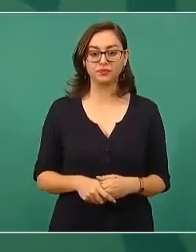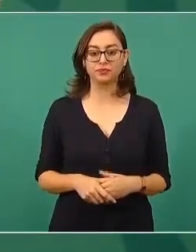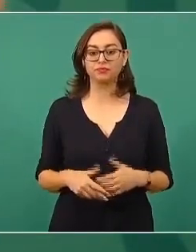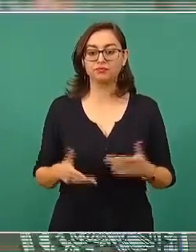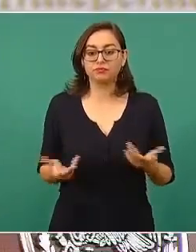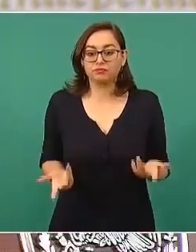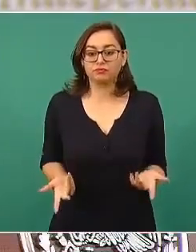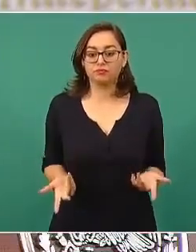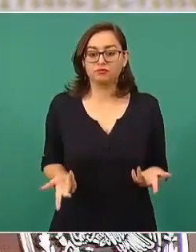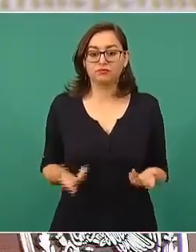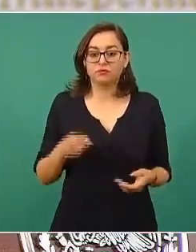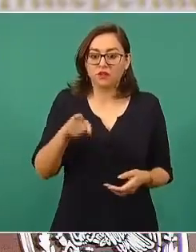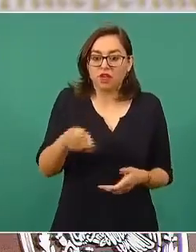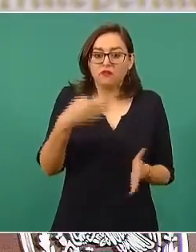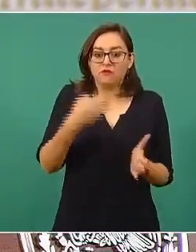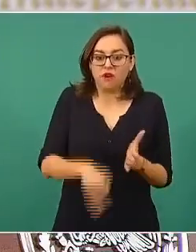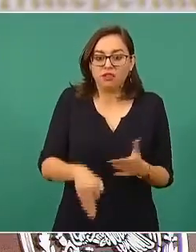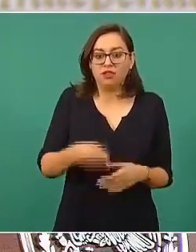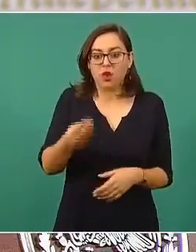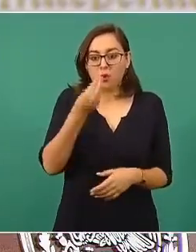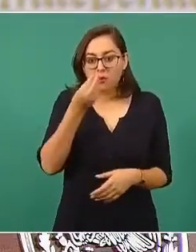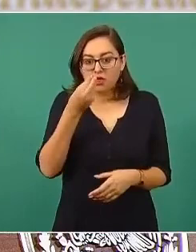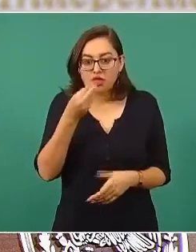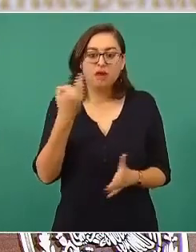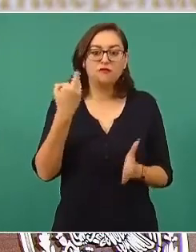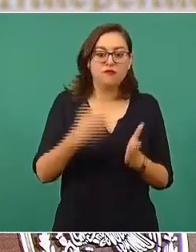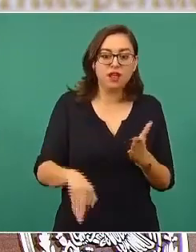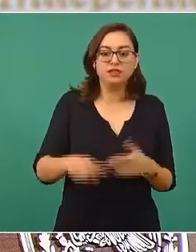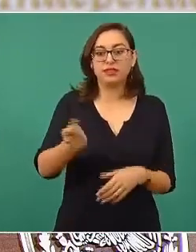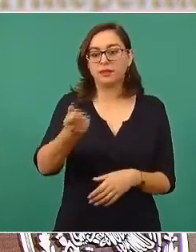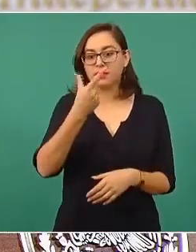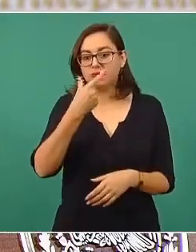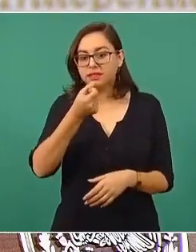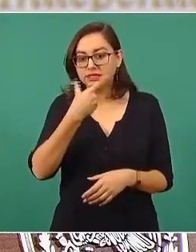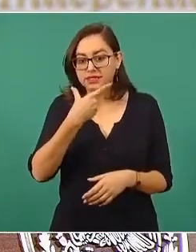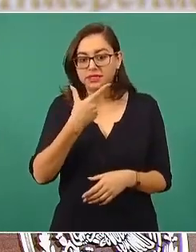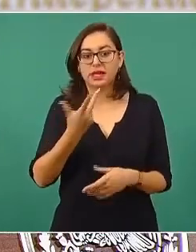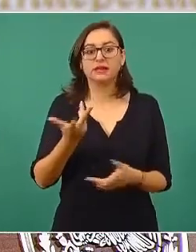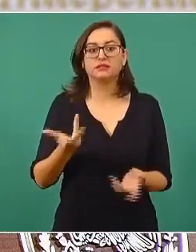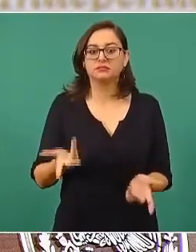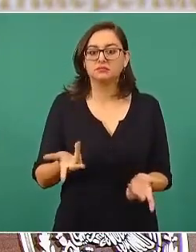el que no tengan alimentos o que no tengan medicinas,